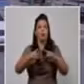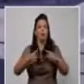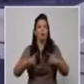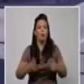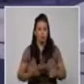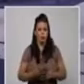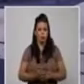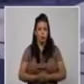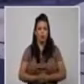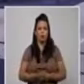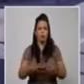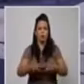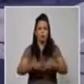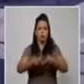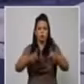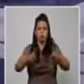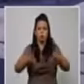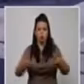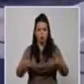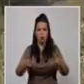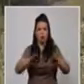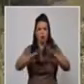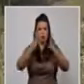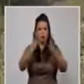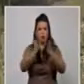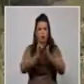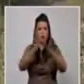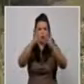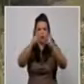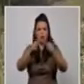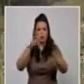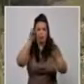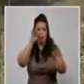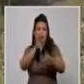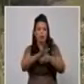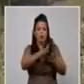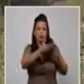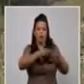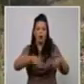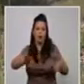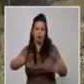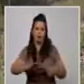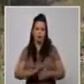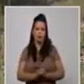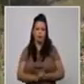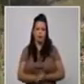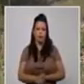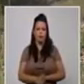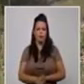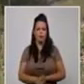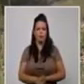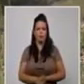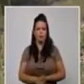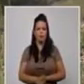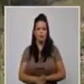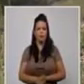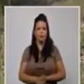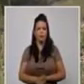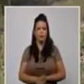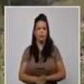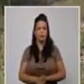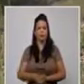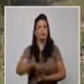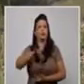cantidad de casos diagnosticados en el brote y primer rebrote de la nueva enfermedad durante el pasado año. De los